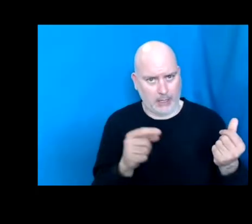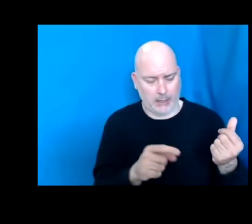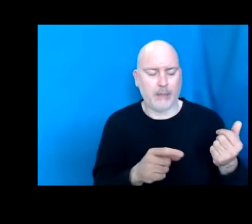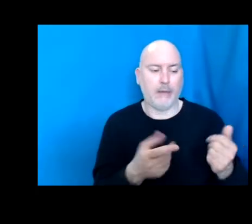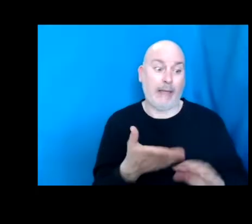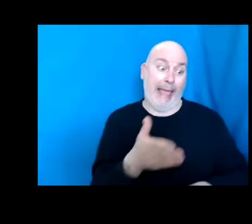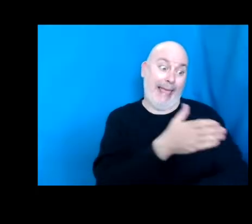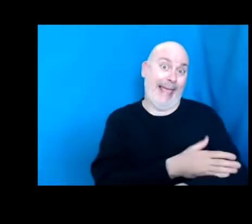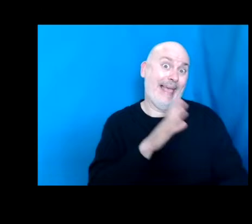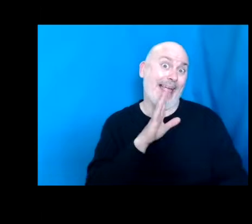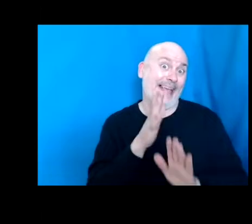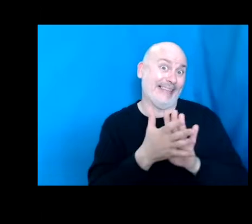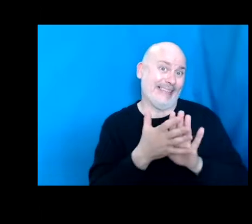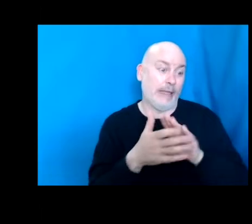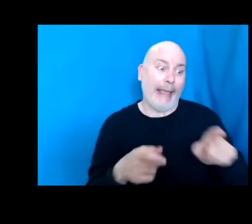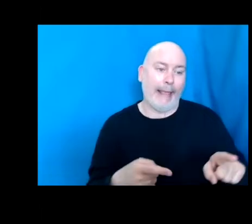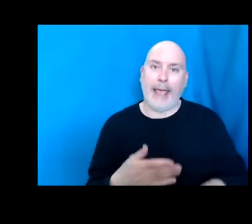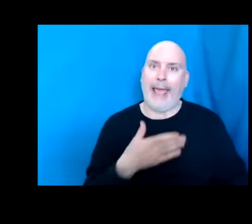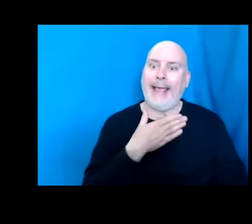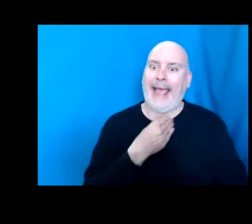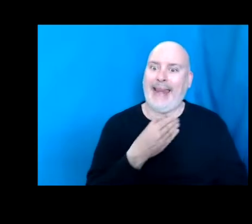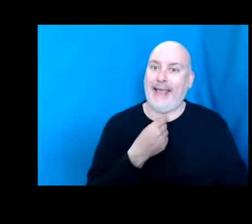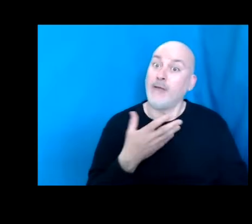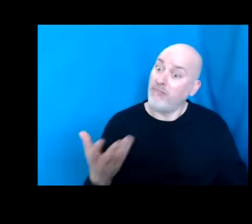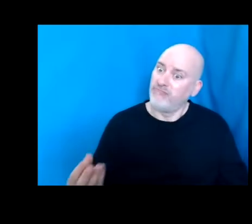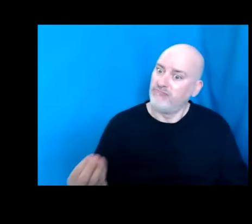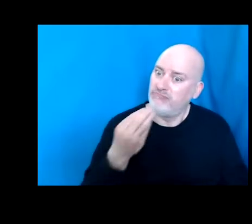antes, que le sea apetecible y sin forzar.